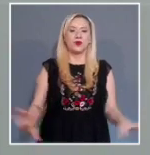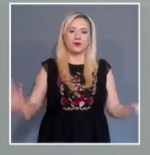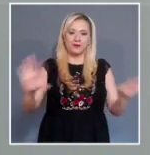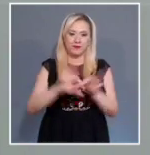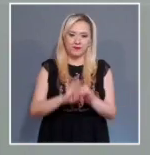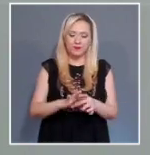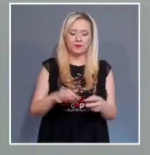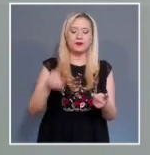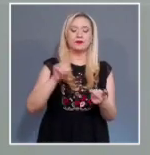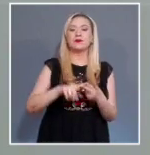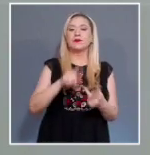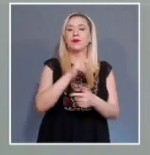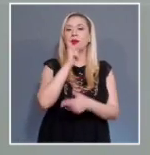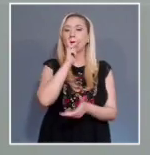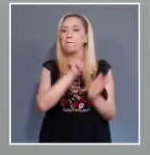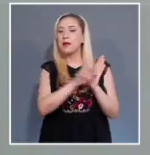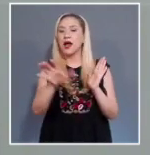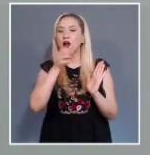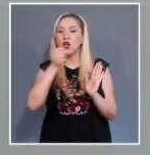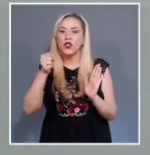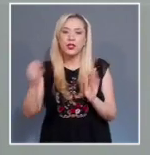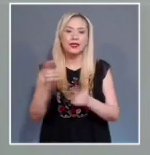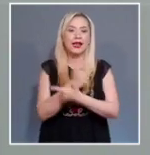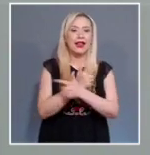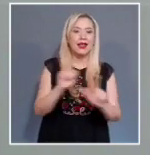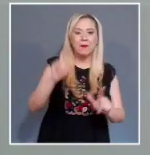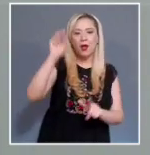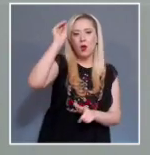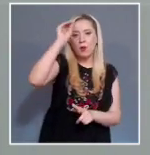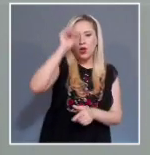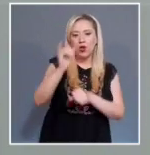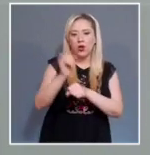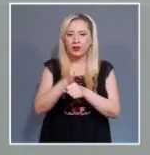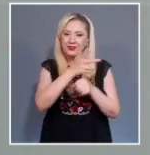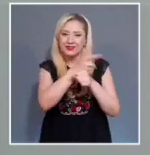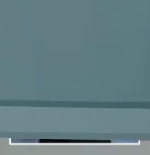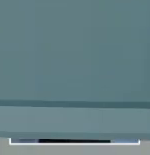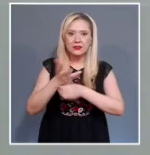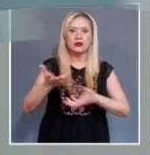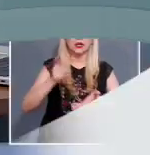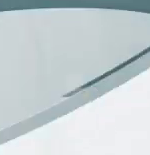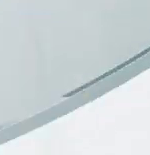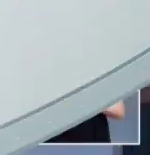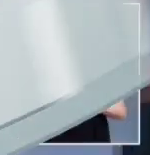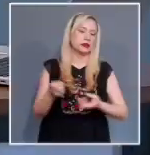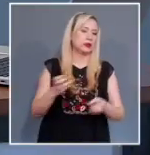a la información. Para el canal del Poder Judicial de la Federación, Laura Murillo.